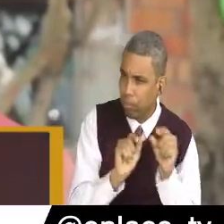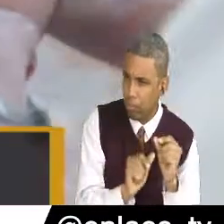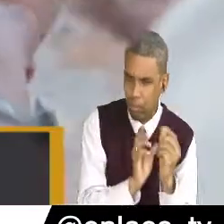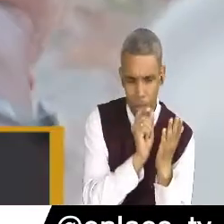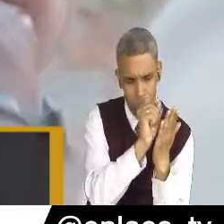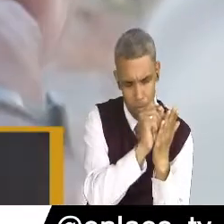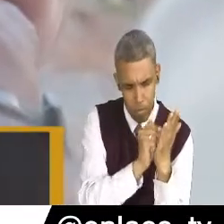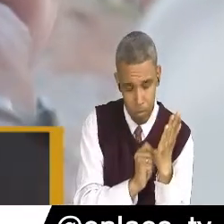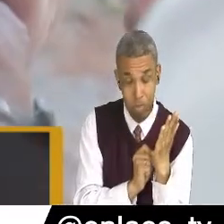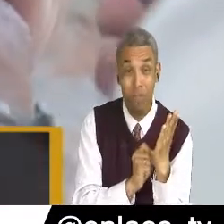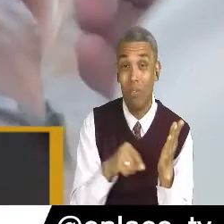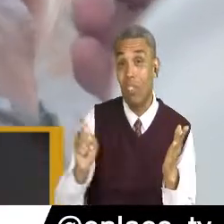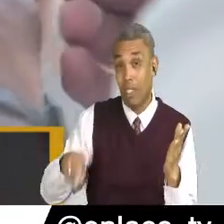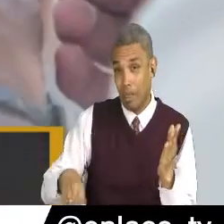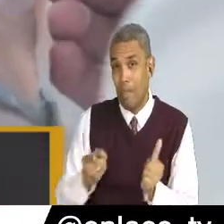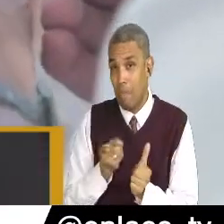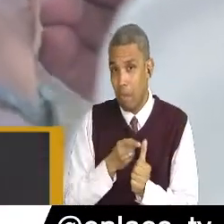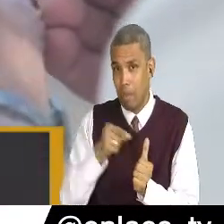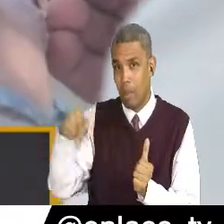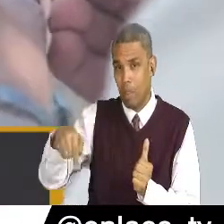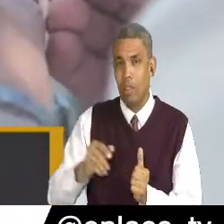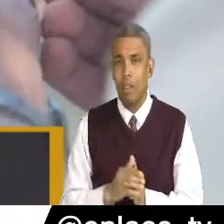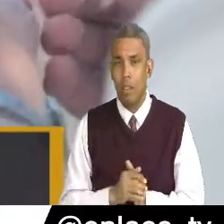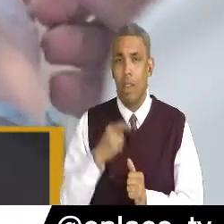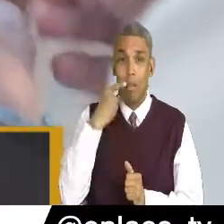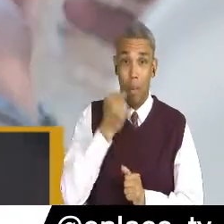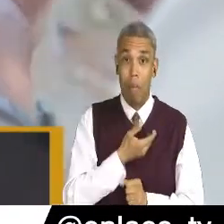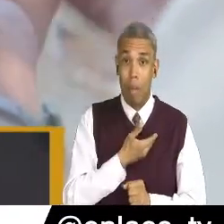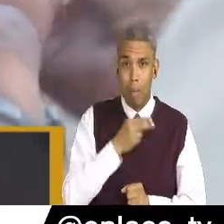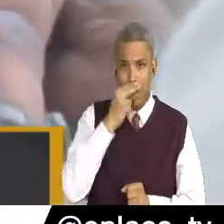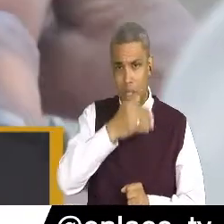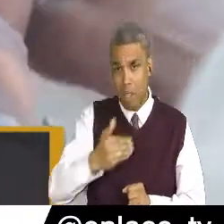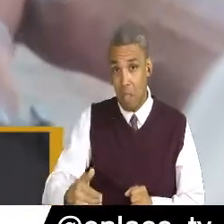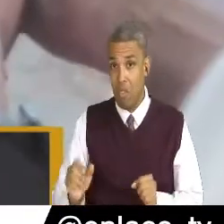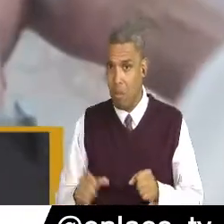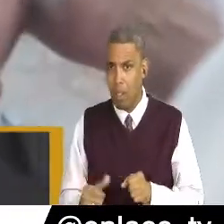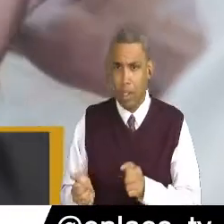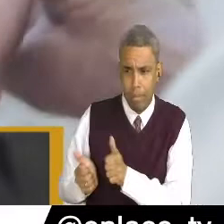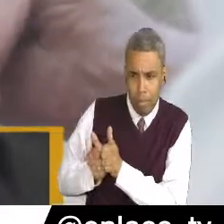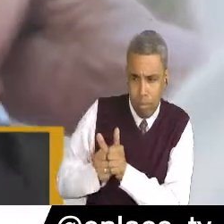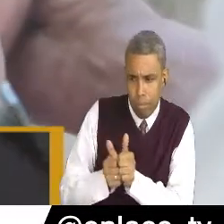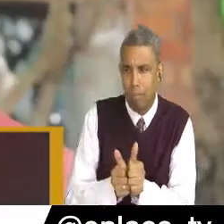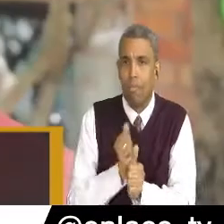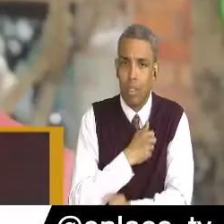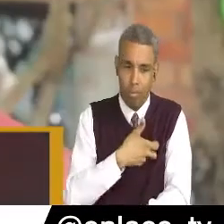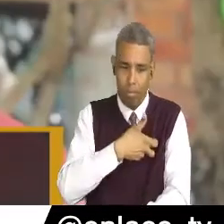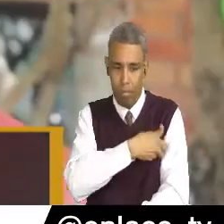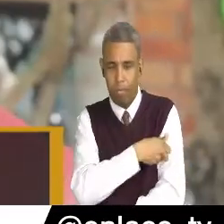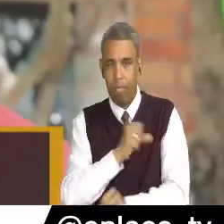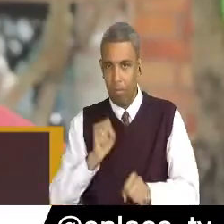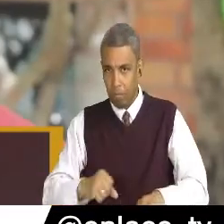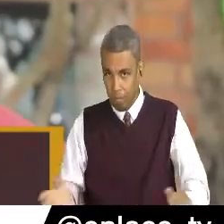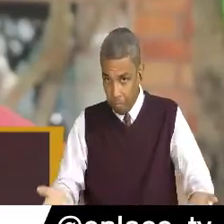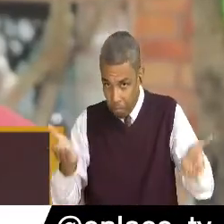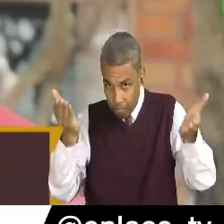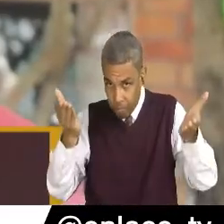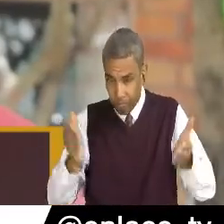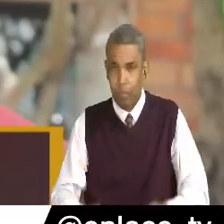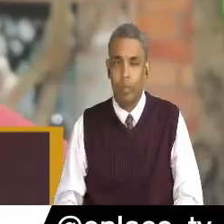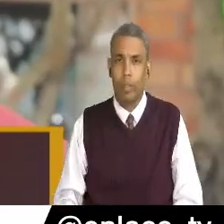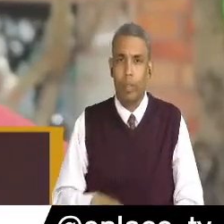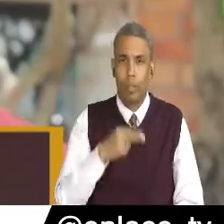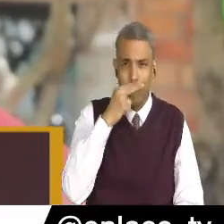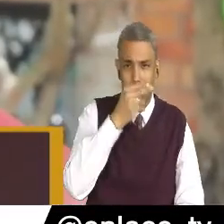tratamientos. Toda la comunidad y especialmente los padres de familia están invitados para que lleven a sus hijos a vacunar. En especial esos